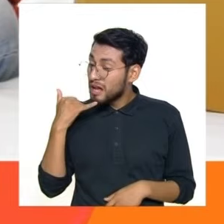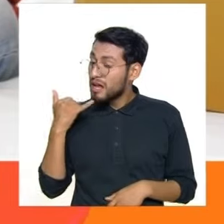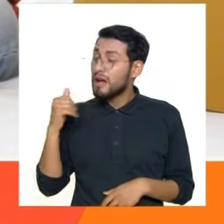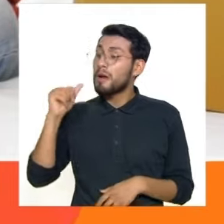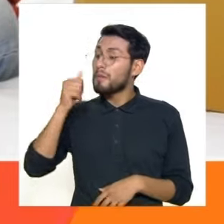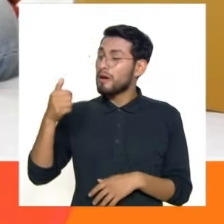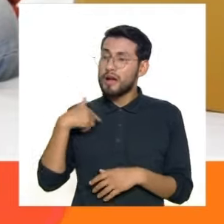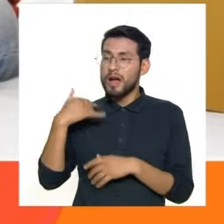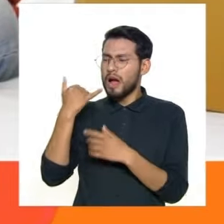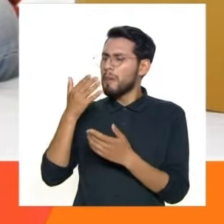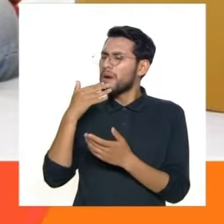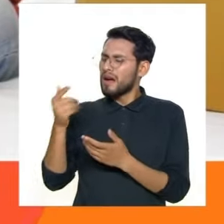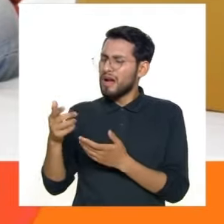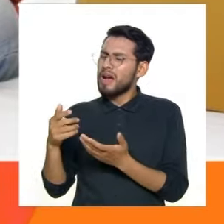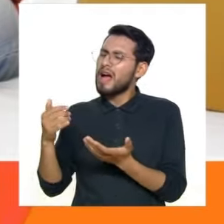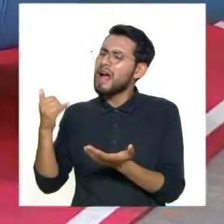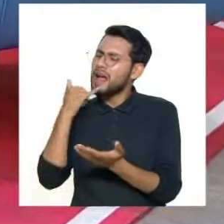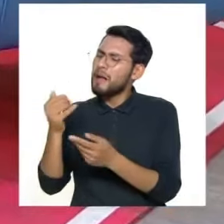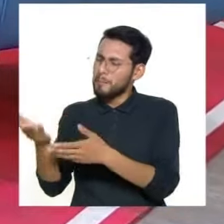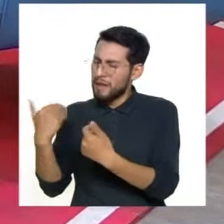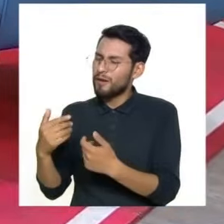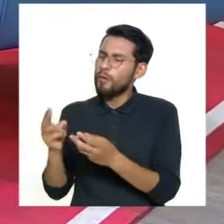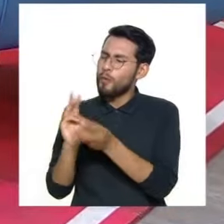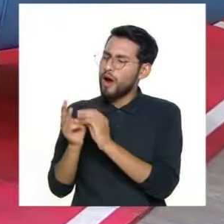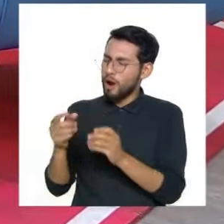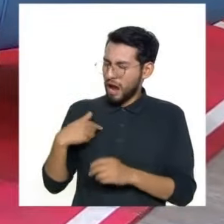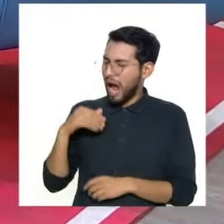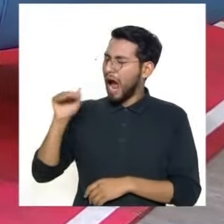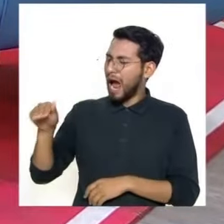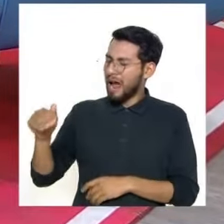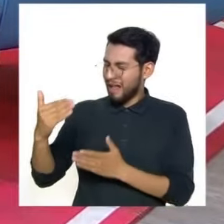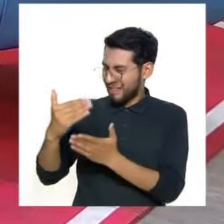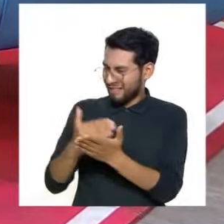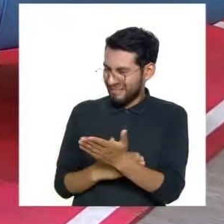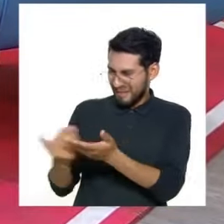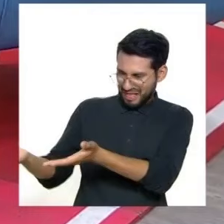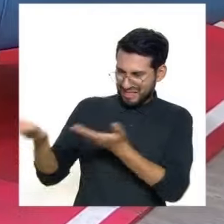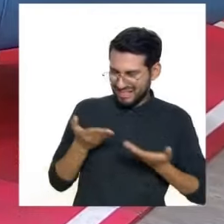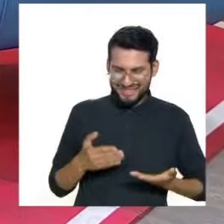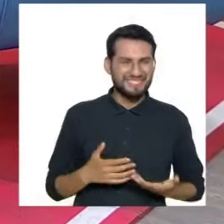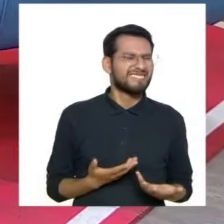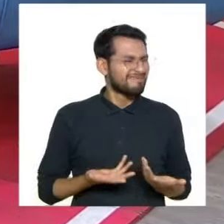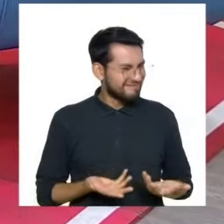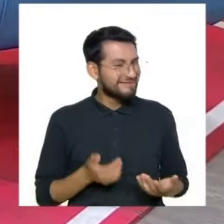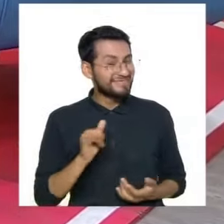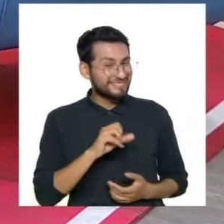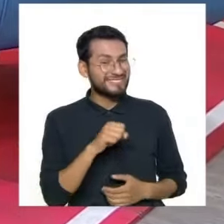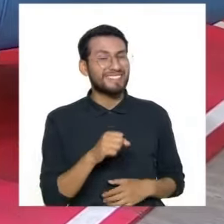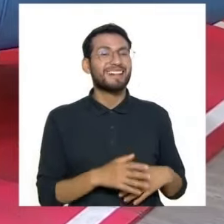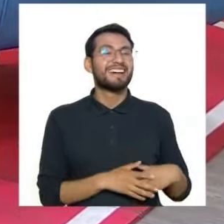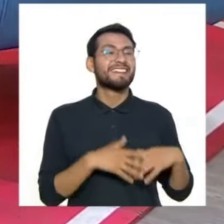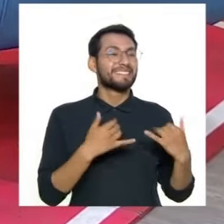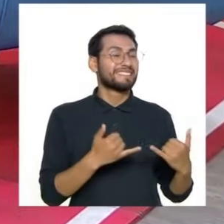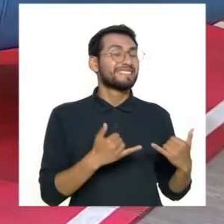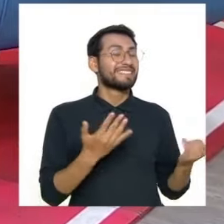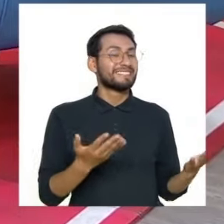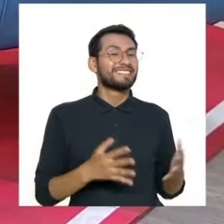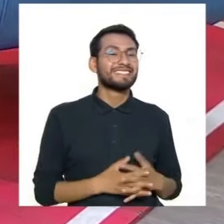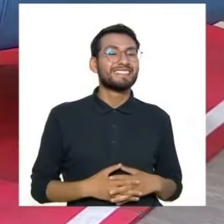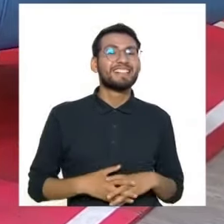mañana pedir y no está viniendo Y es que es es Es parte de la tendencia creo que hoy por hoy